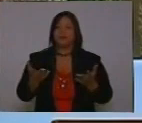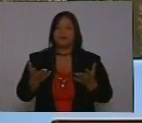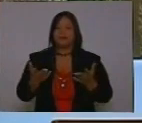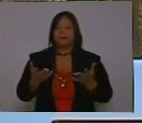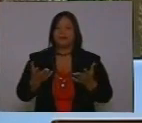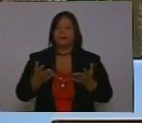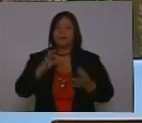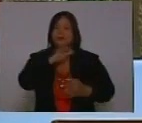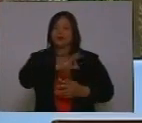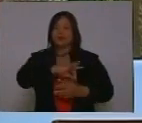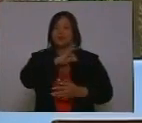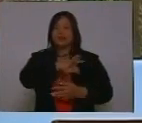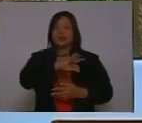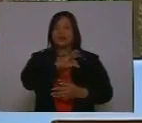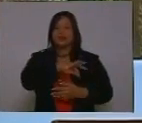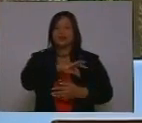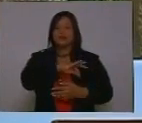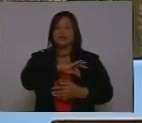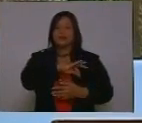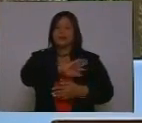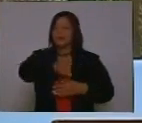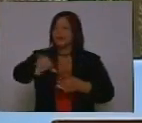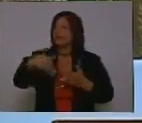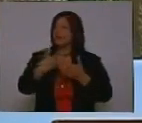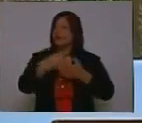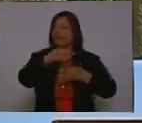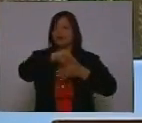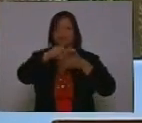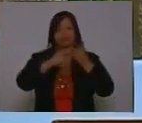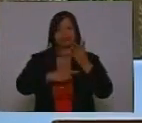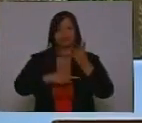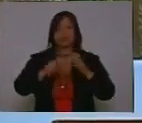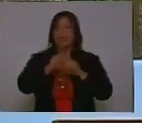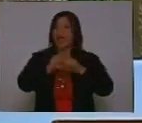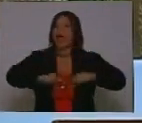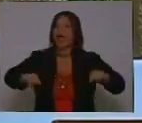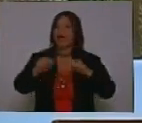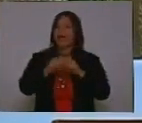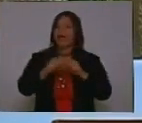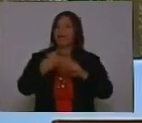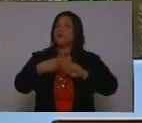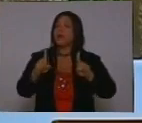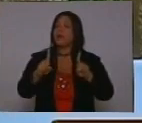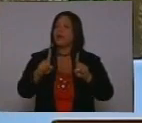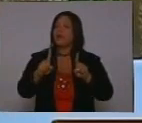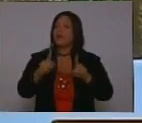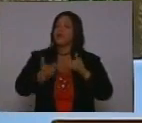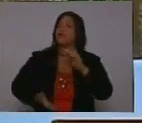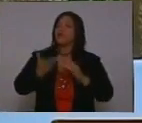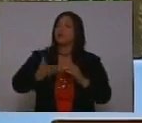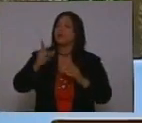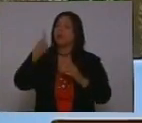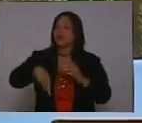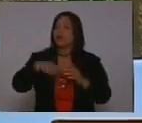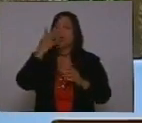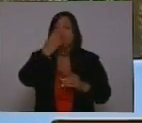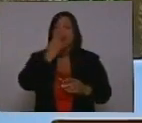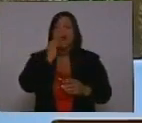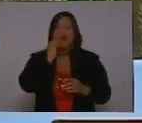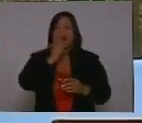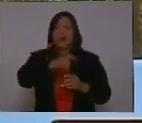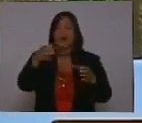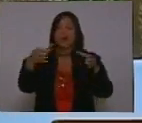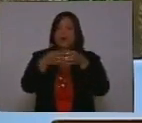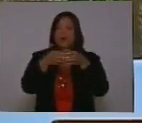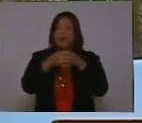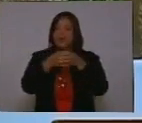en lo social y en todos los ámbitos. Pero para nadie es un secreto que la población joven es el